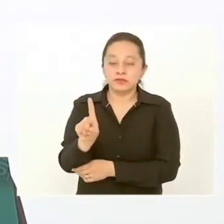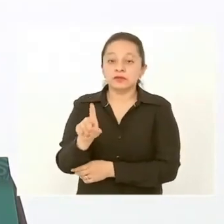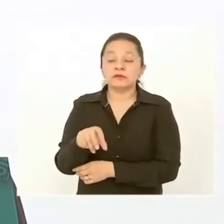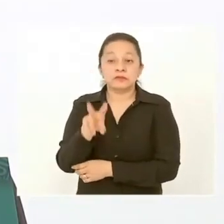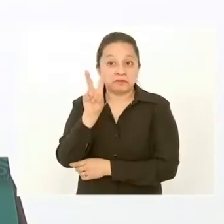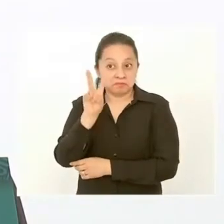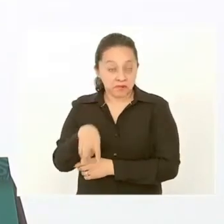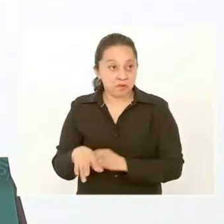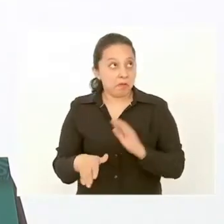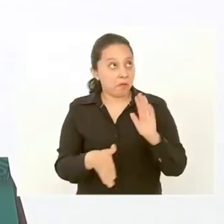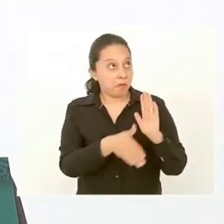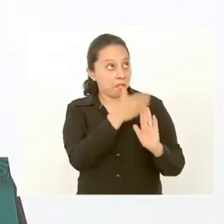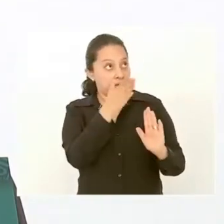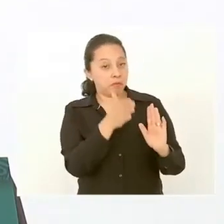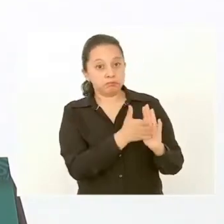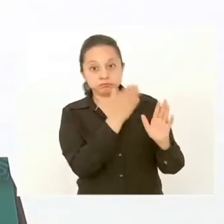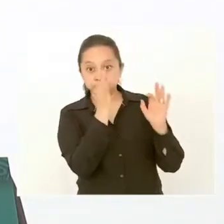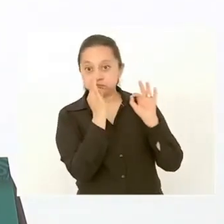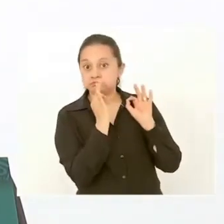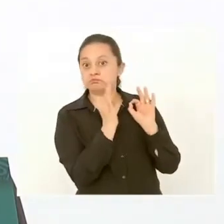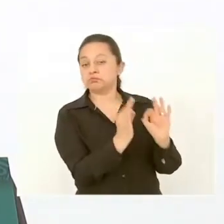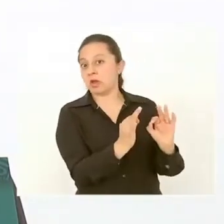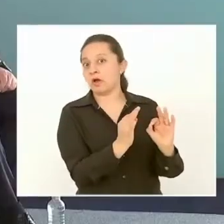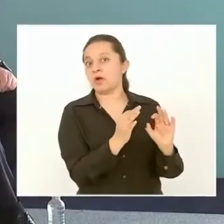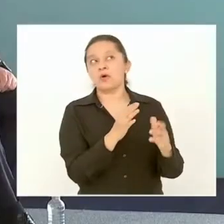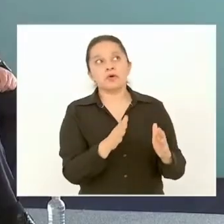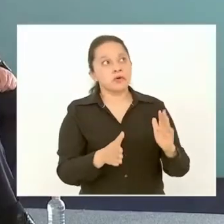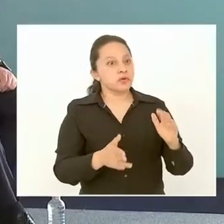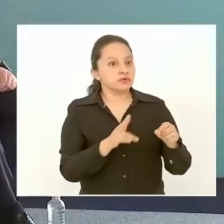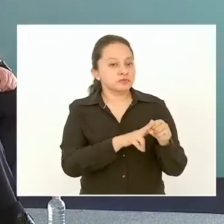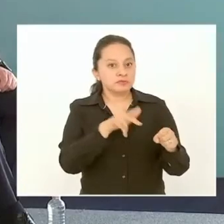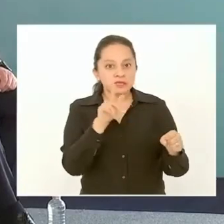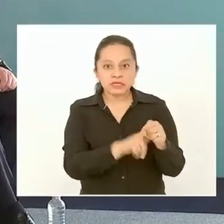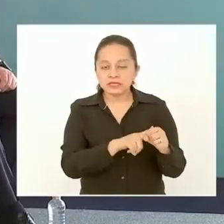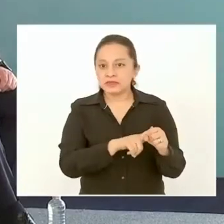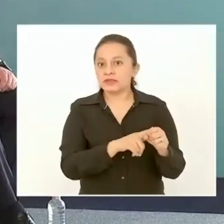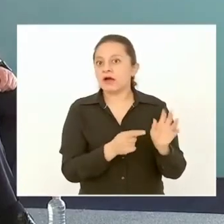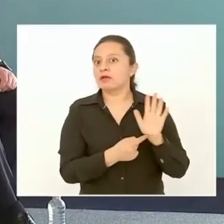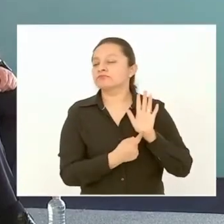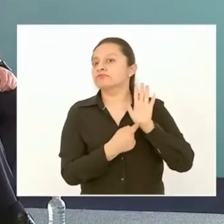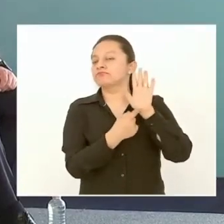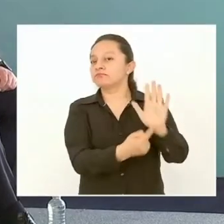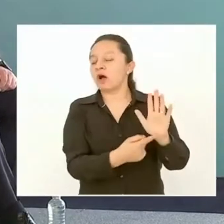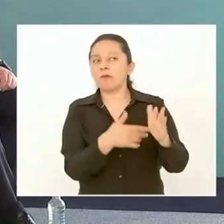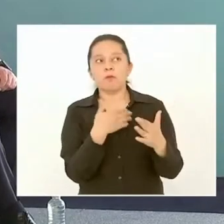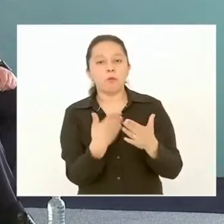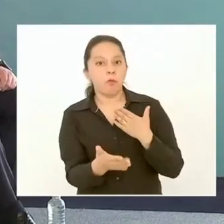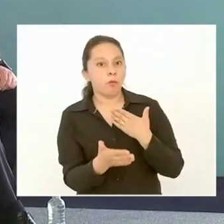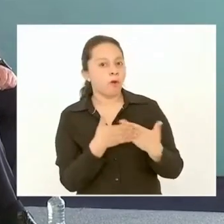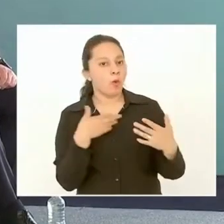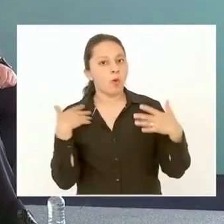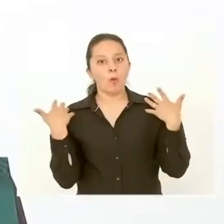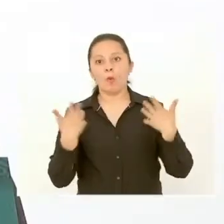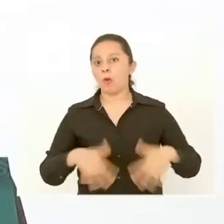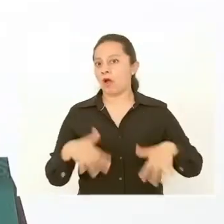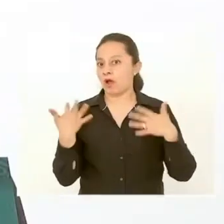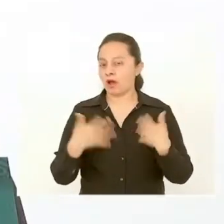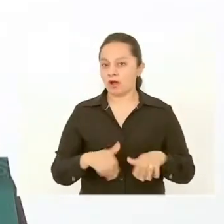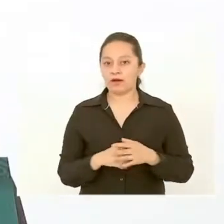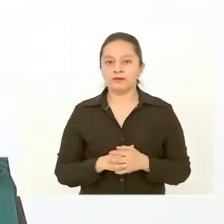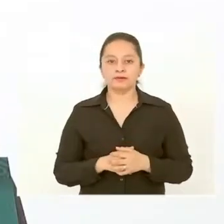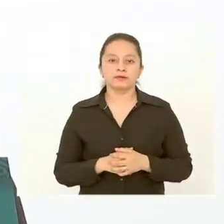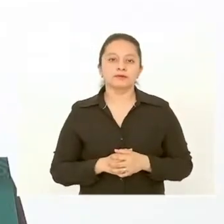construido es un hospital moderno un hospital escuela porque además de atender